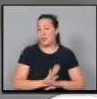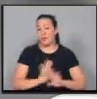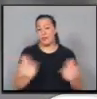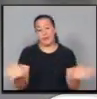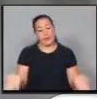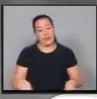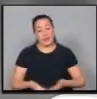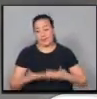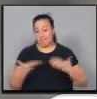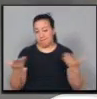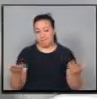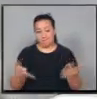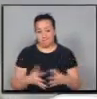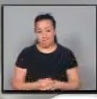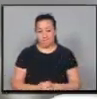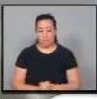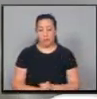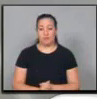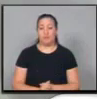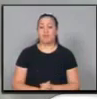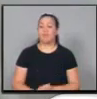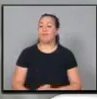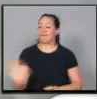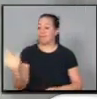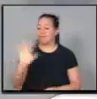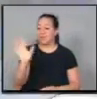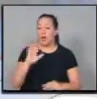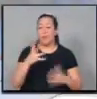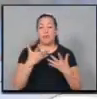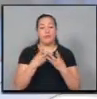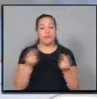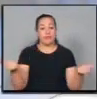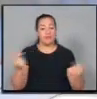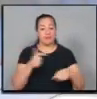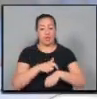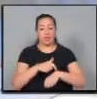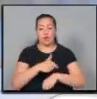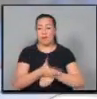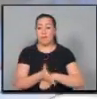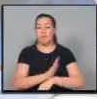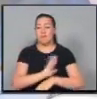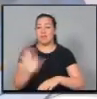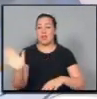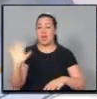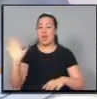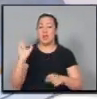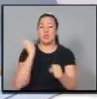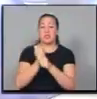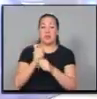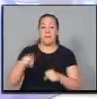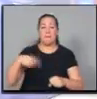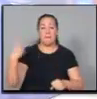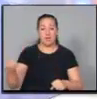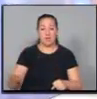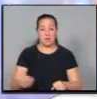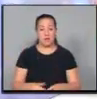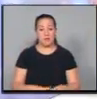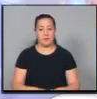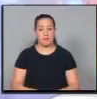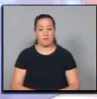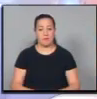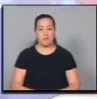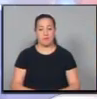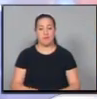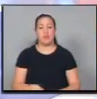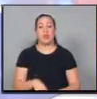nada. En fin. Chau, Claudio, nos vamos rapidito, ya nos pasamos del horario. Chau, Claudio, hasta mañana. Adiós, Mariano. Hasta mañana, chicos. Me voy a comprar jugo de manzana,